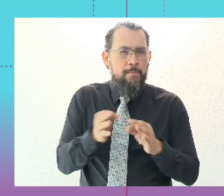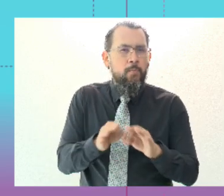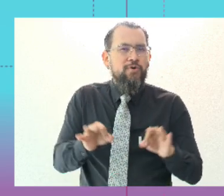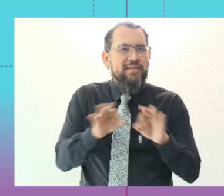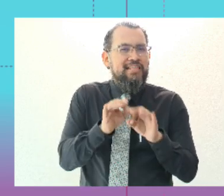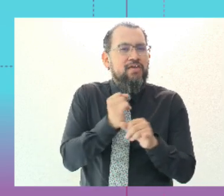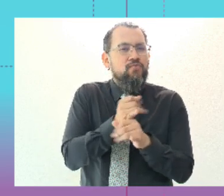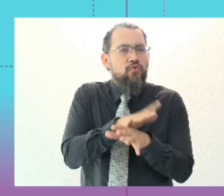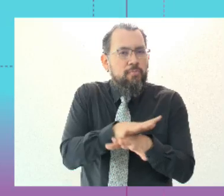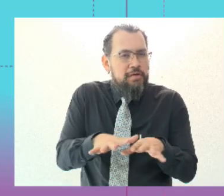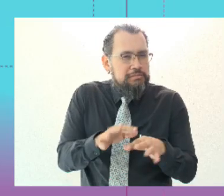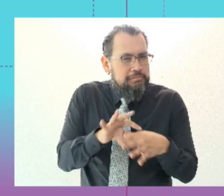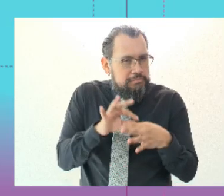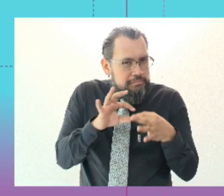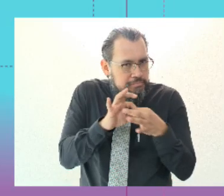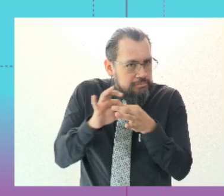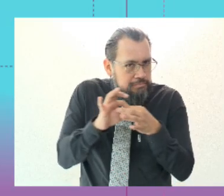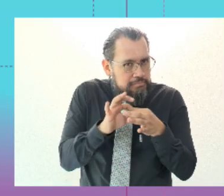ligados. La que sigue, por favor.